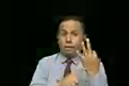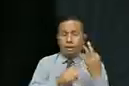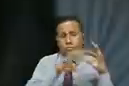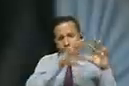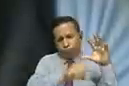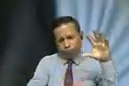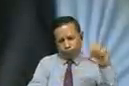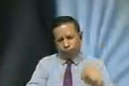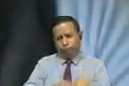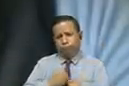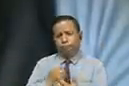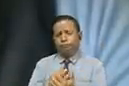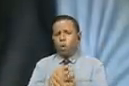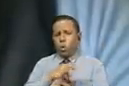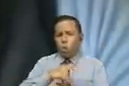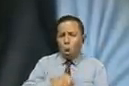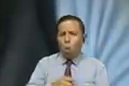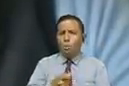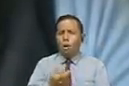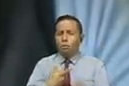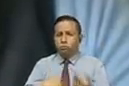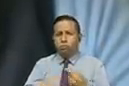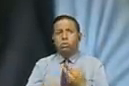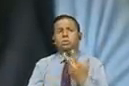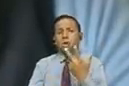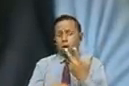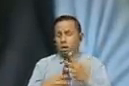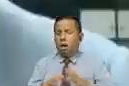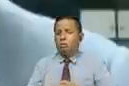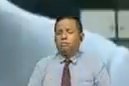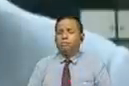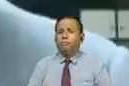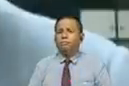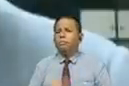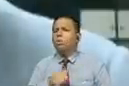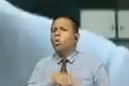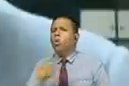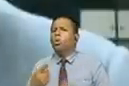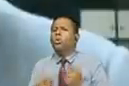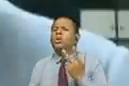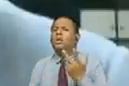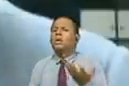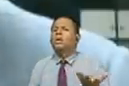ilícita, robos, tres detenciones. ¿Y los otros 3 sujetos?